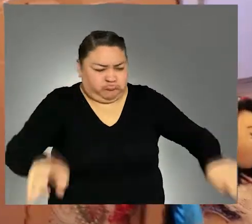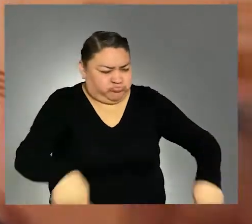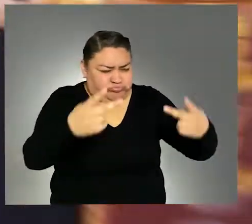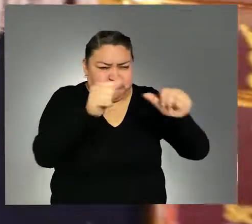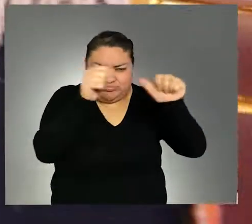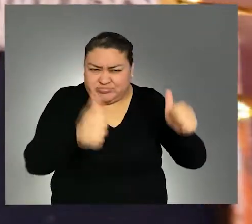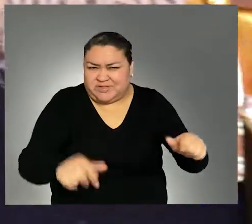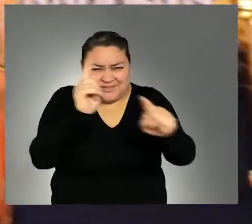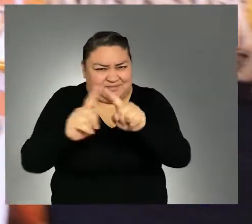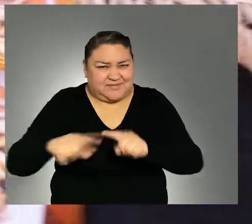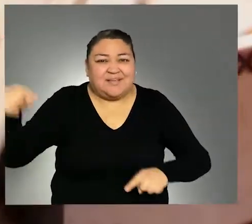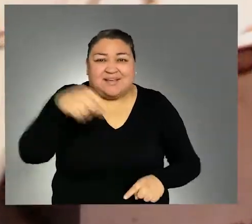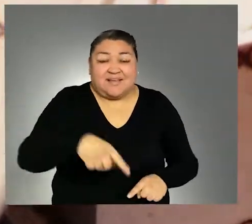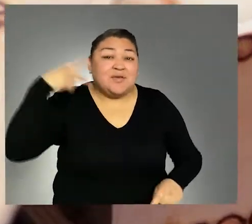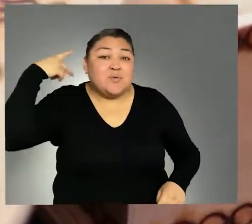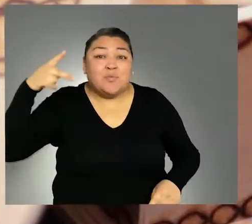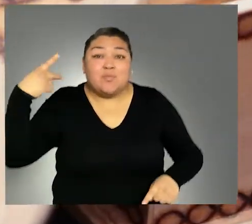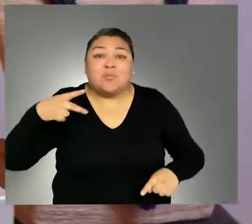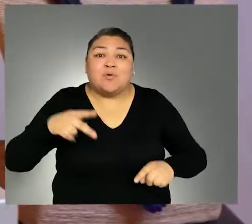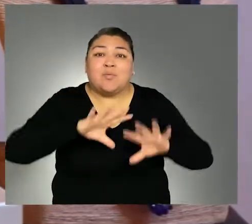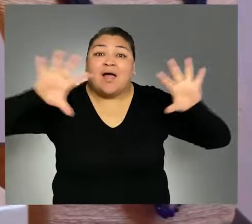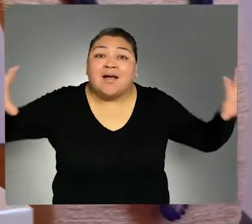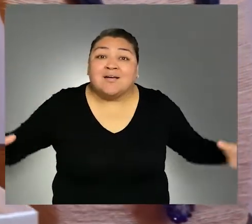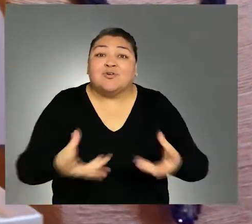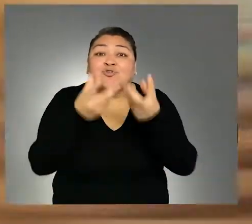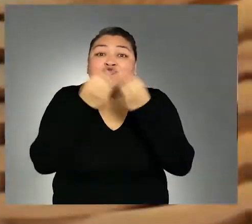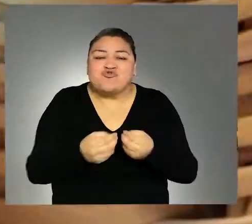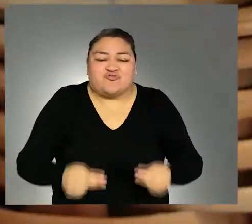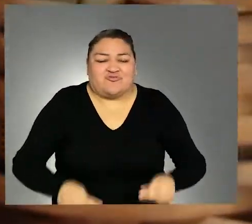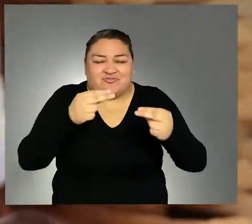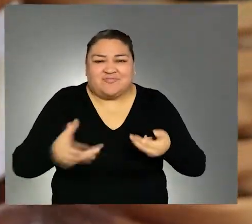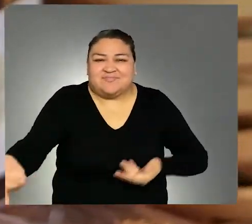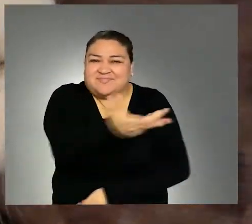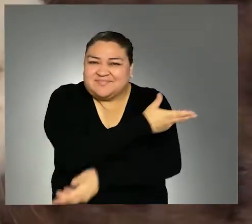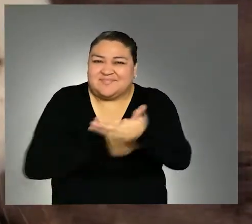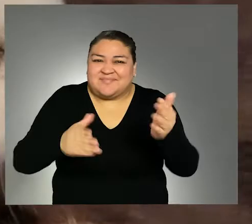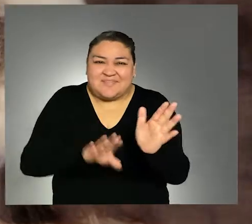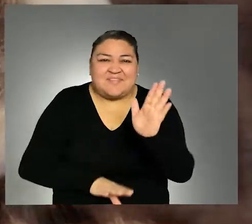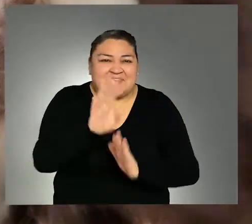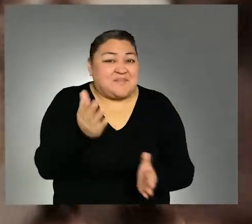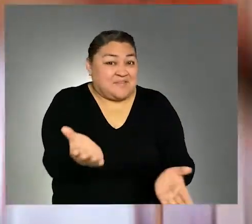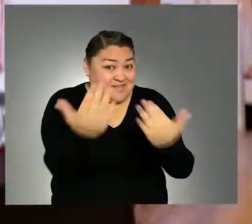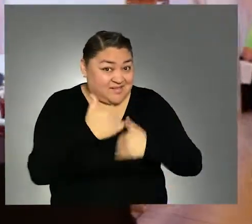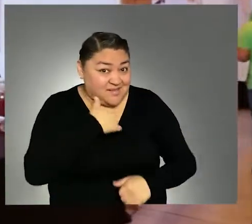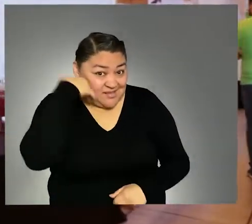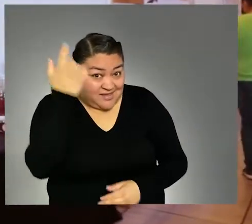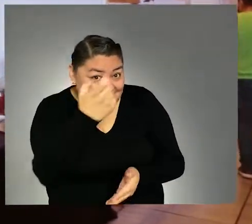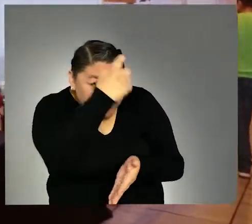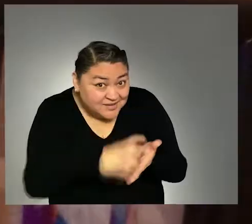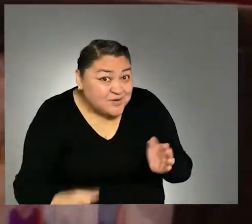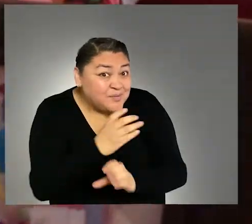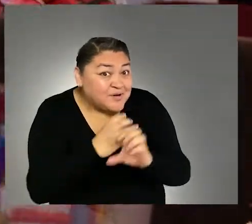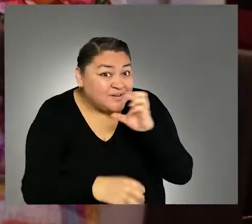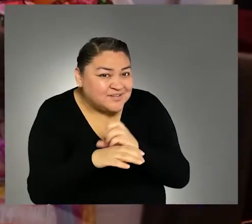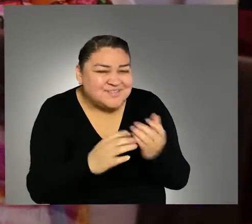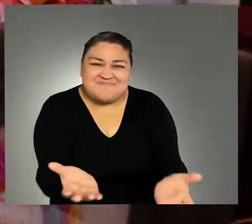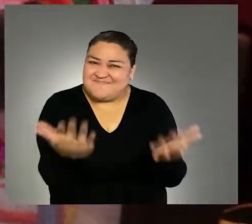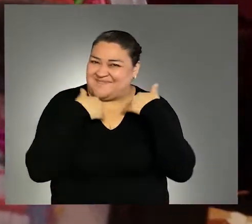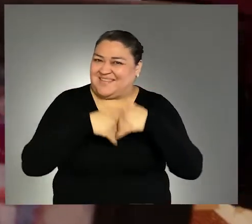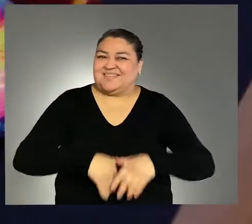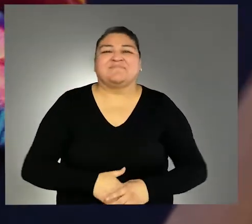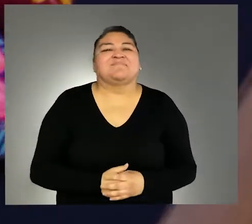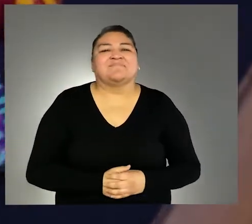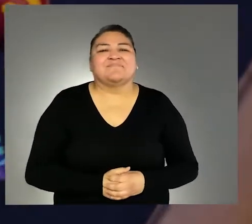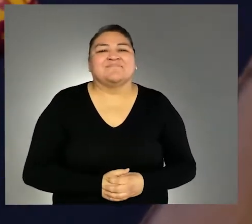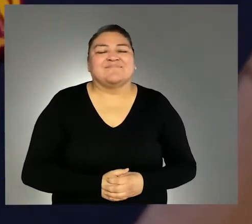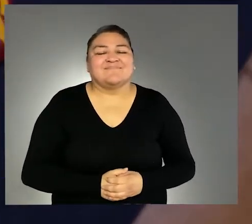Habrá exposición y venta directa de hermosas artesanías poblanas. Juntos contribuimos al impulso económico de la entidad. ¿Tienes ganas de